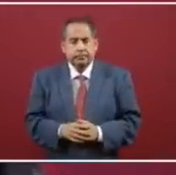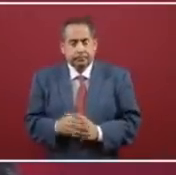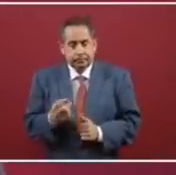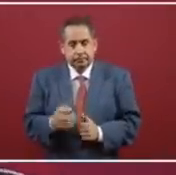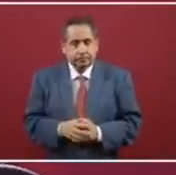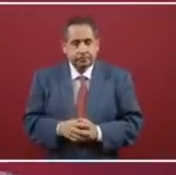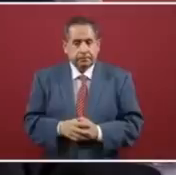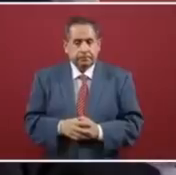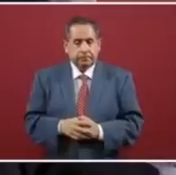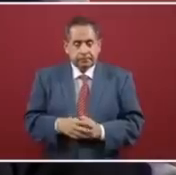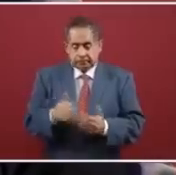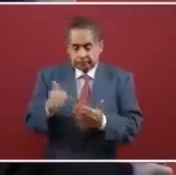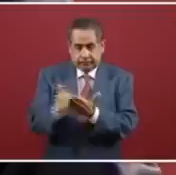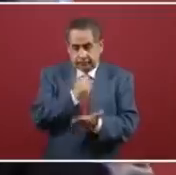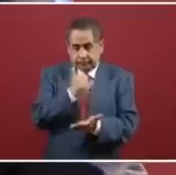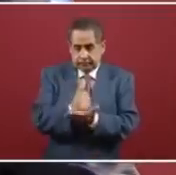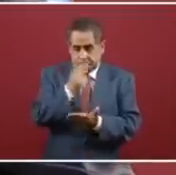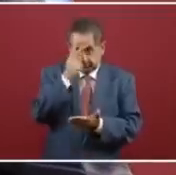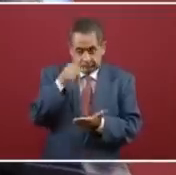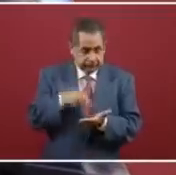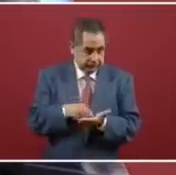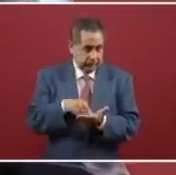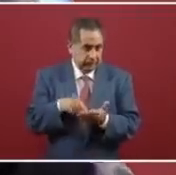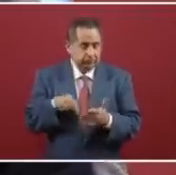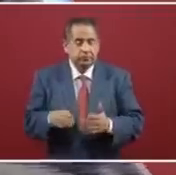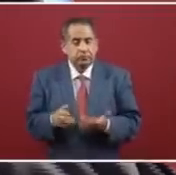porque en la ciudad de mexico